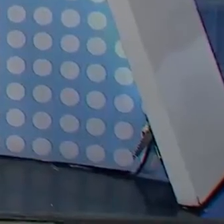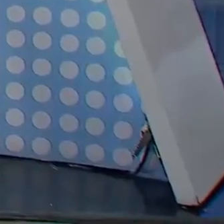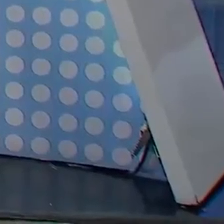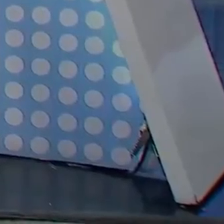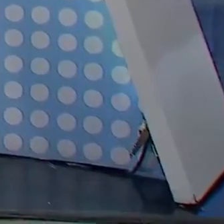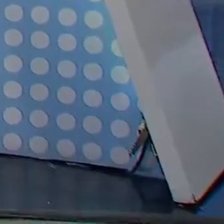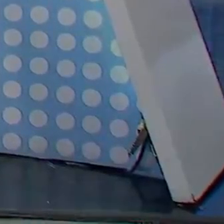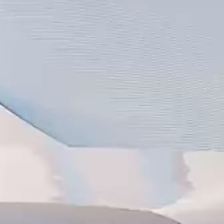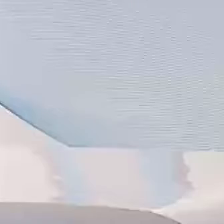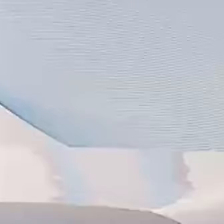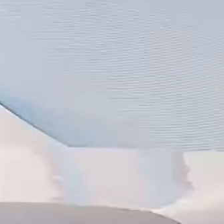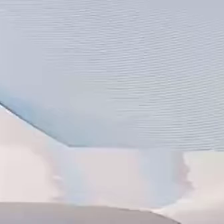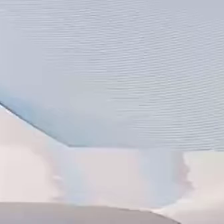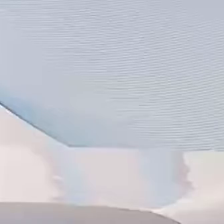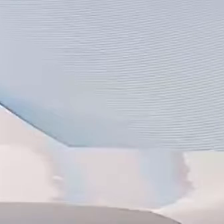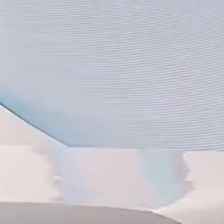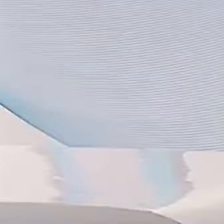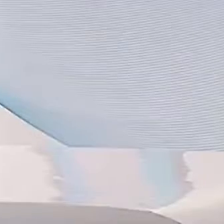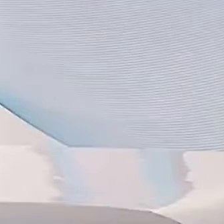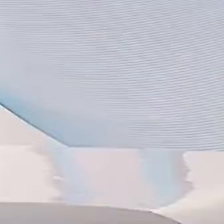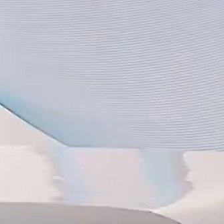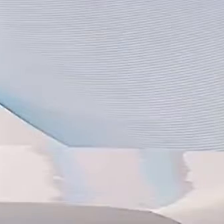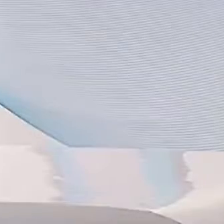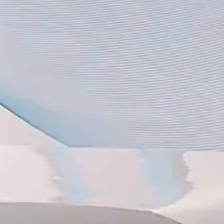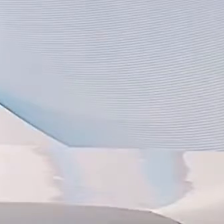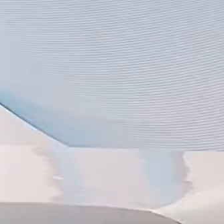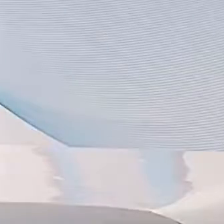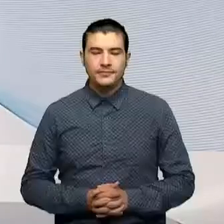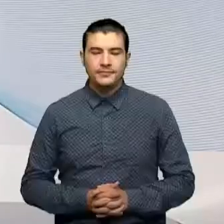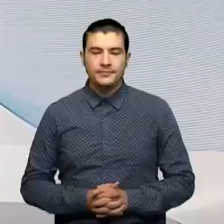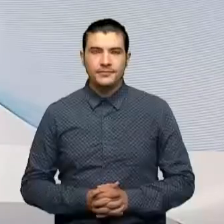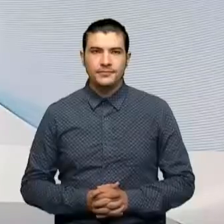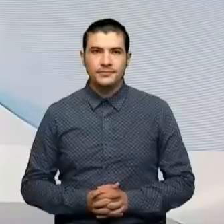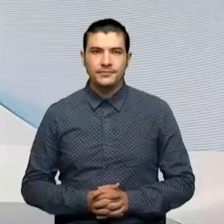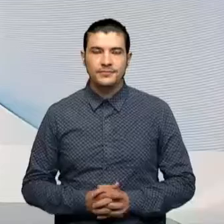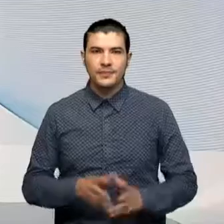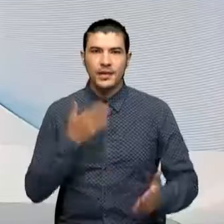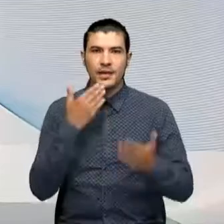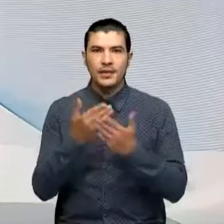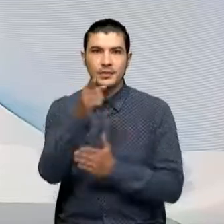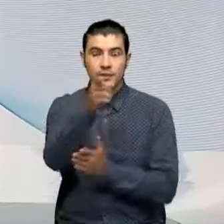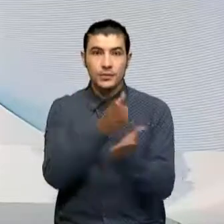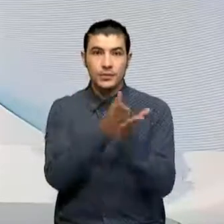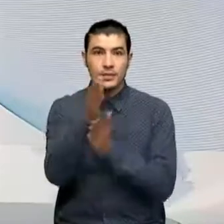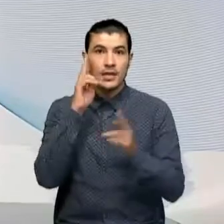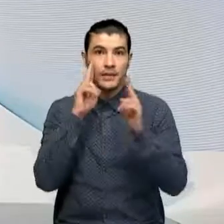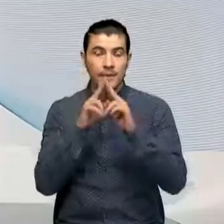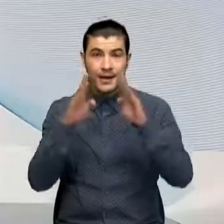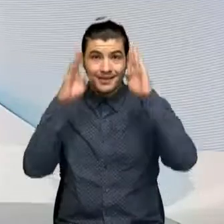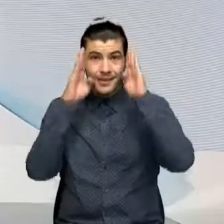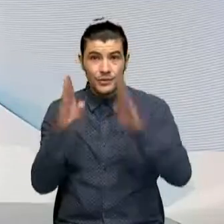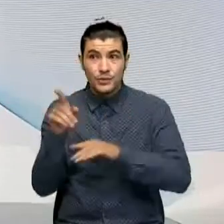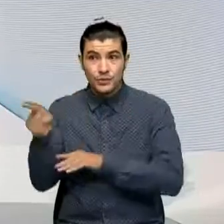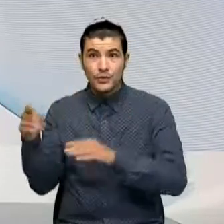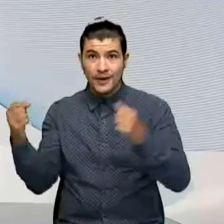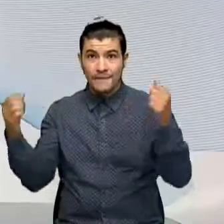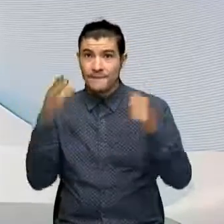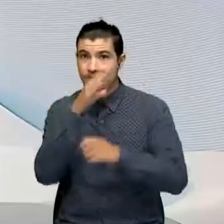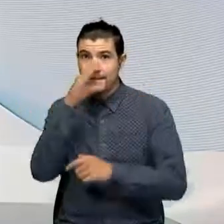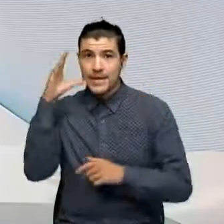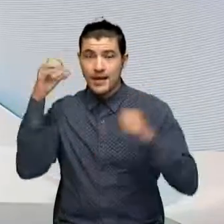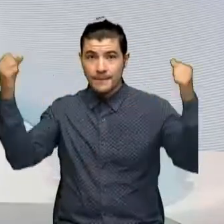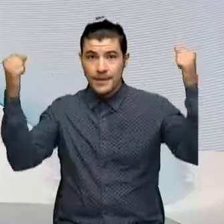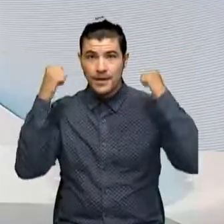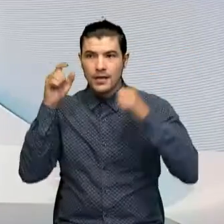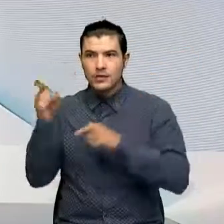Gracias por continuar con nosotros. Seguimos con más información en Oriente Noticias. Y mucha atención, en una finca de Piedecuesta fueron talados 300 árboles